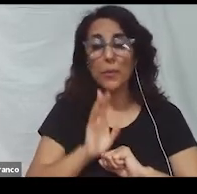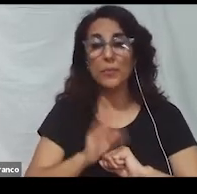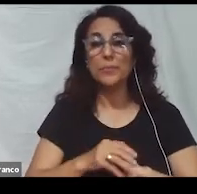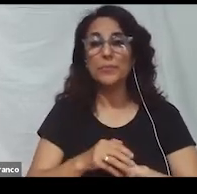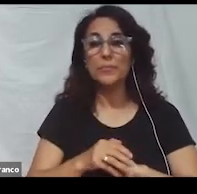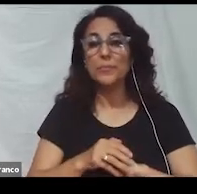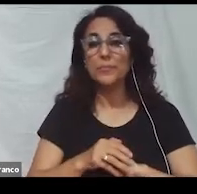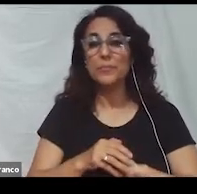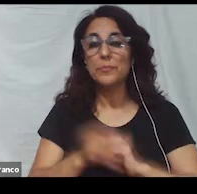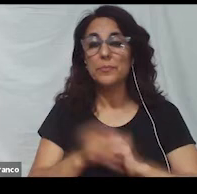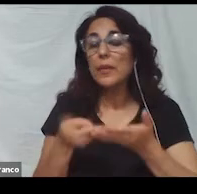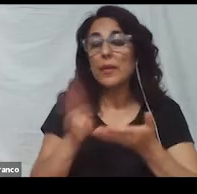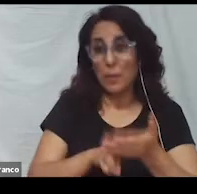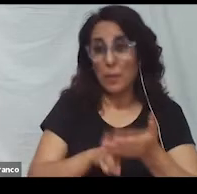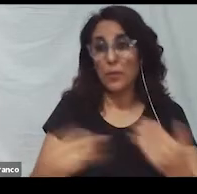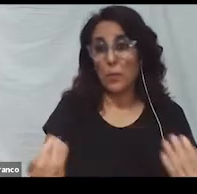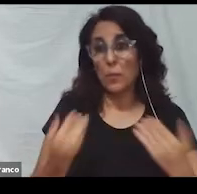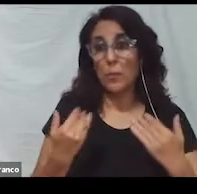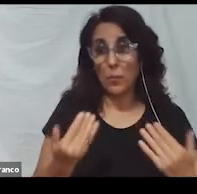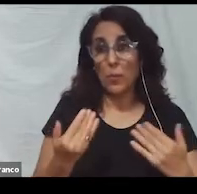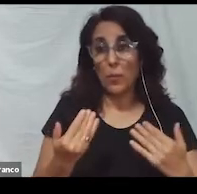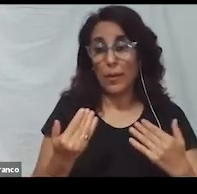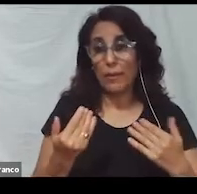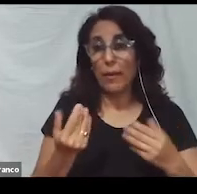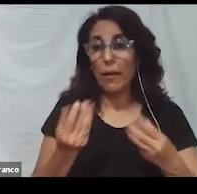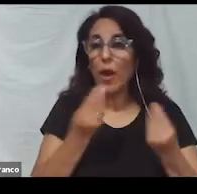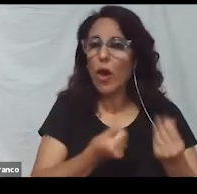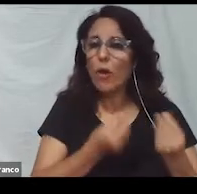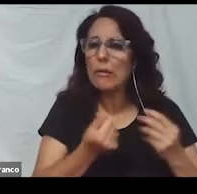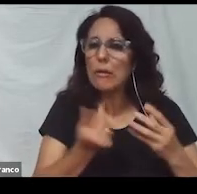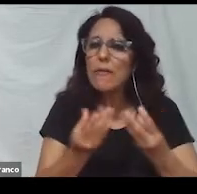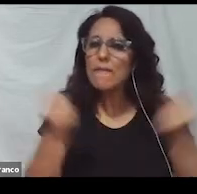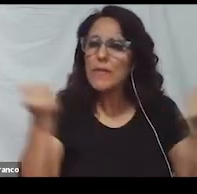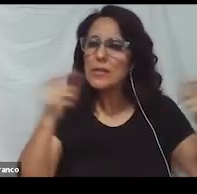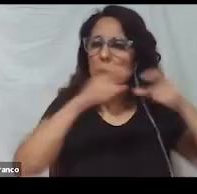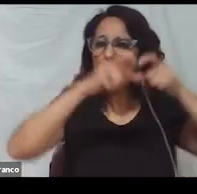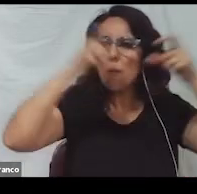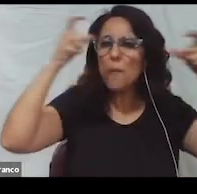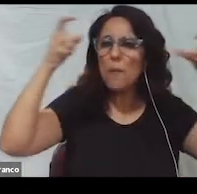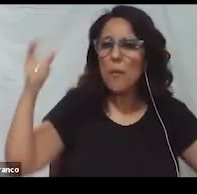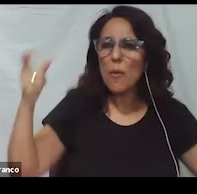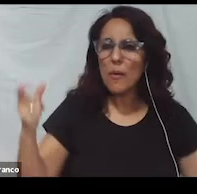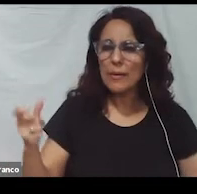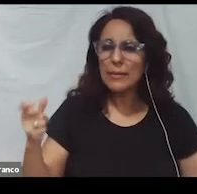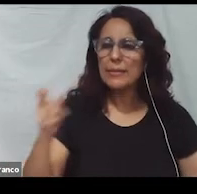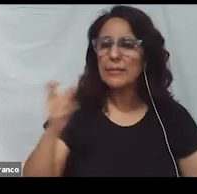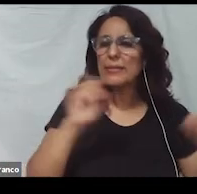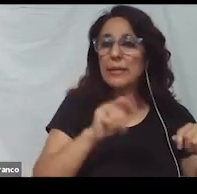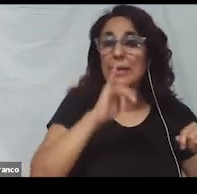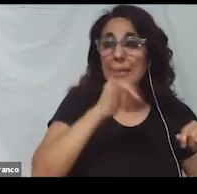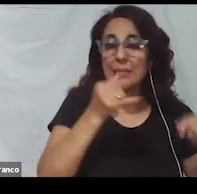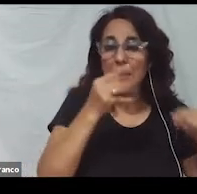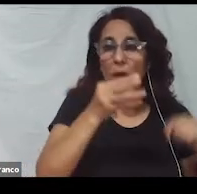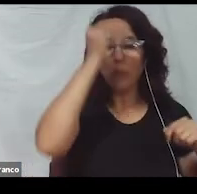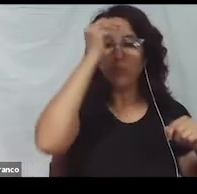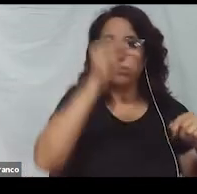Repito, pueden ustedes hacer esta técnica del contenido invisible como un puente, ¿ok? Entre algo que sí lo va a detectar